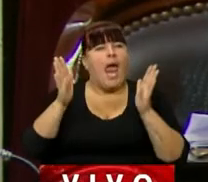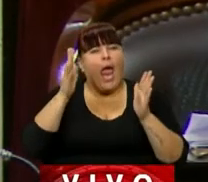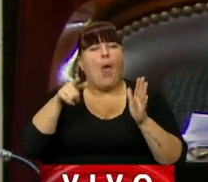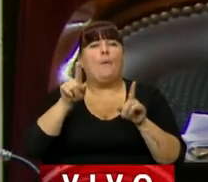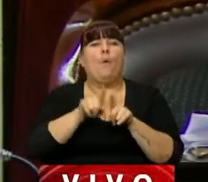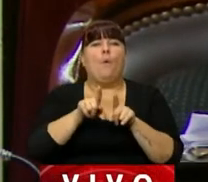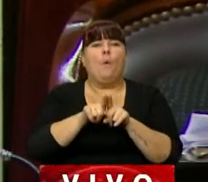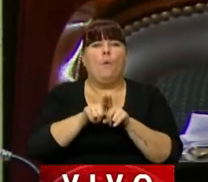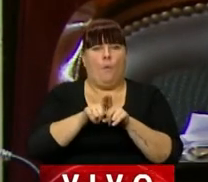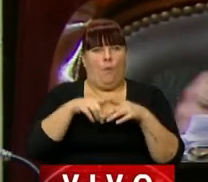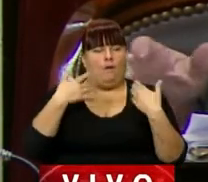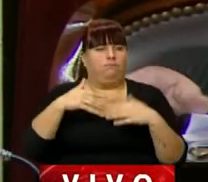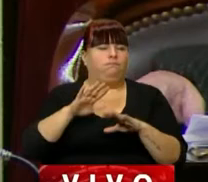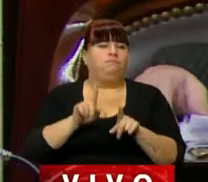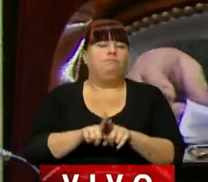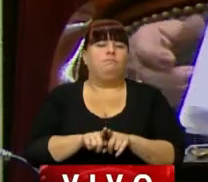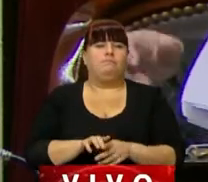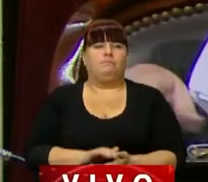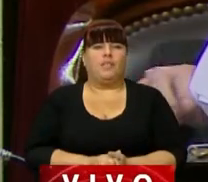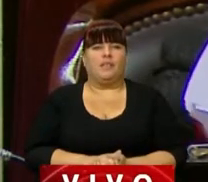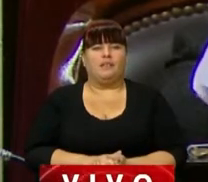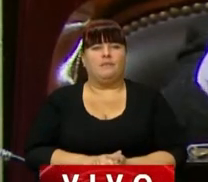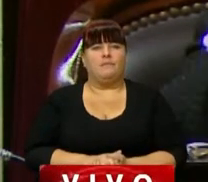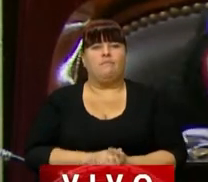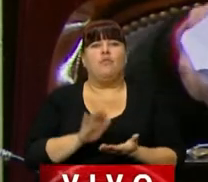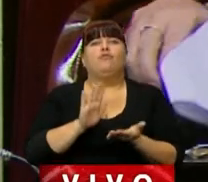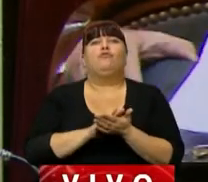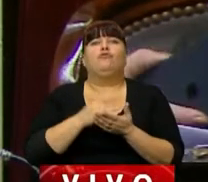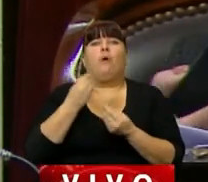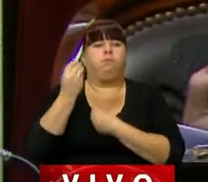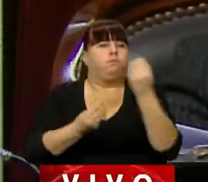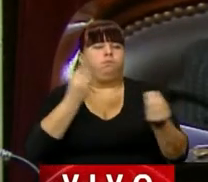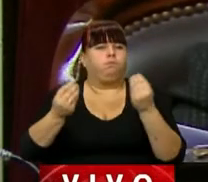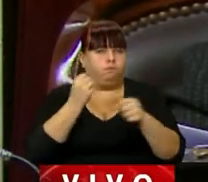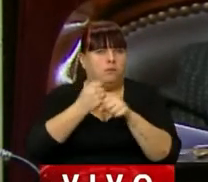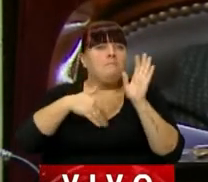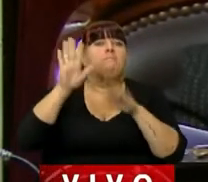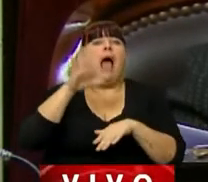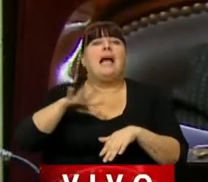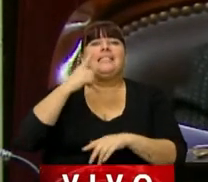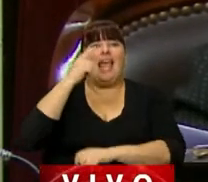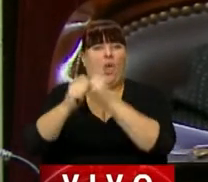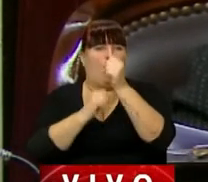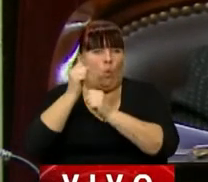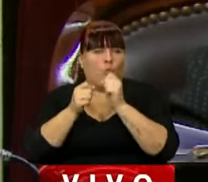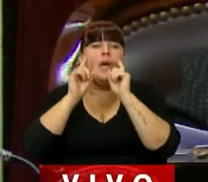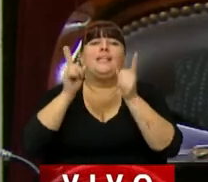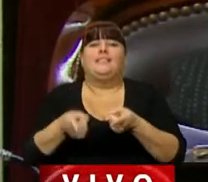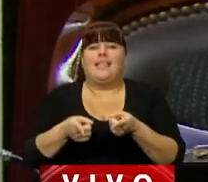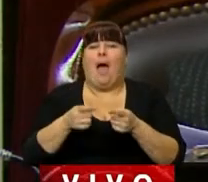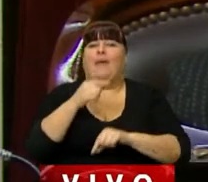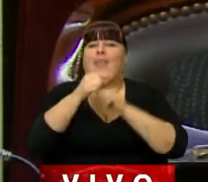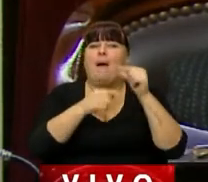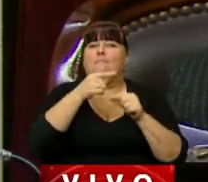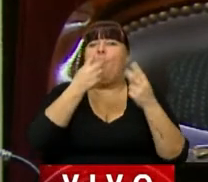habido una gran explosión, digamos, en cuanto a la generación de empleo, sobre todo en el sector industrial, y también